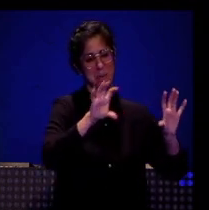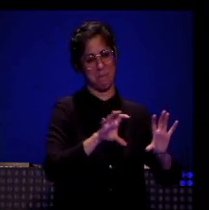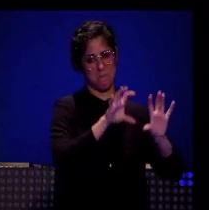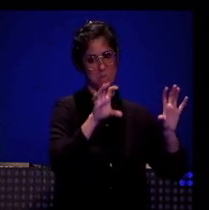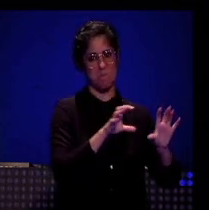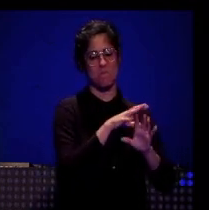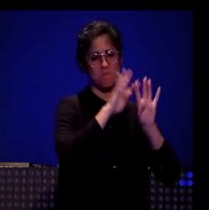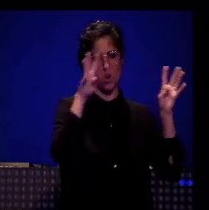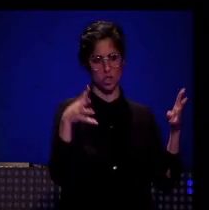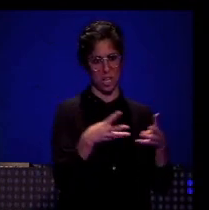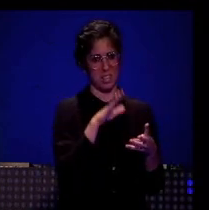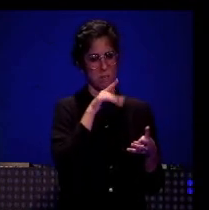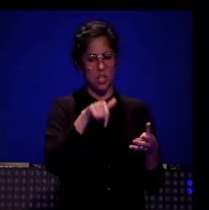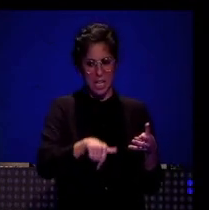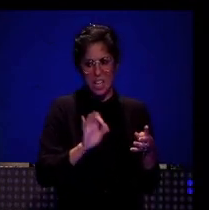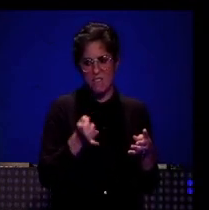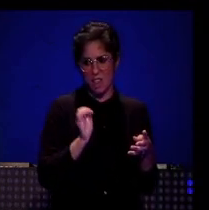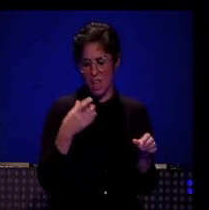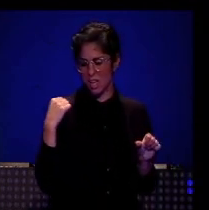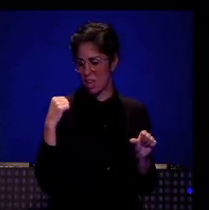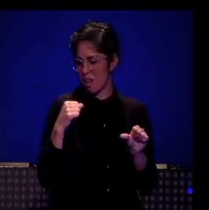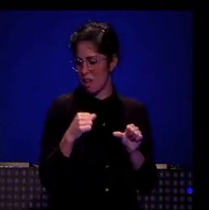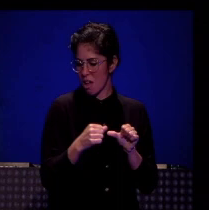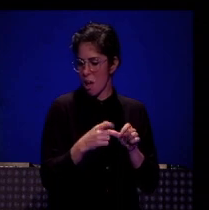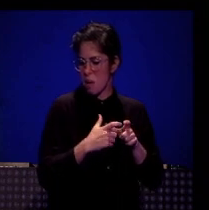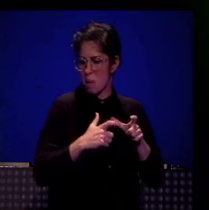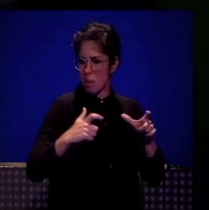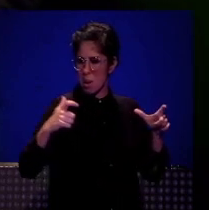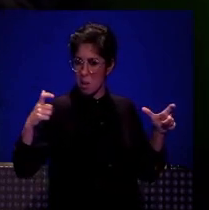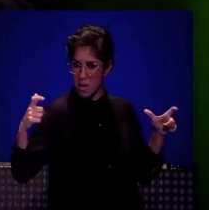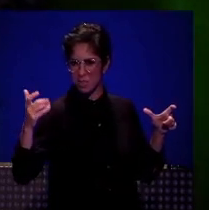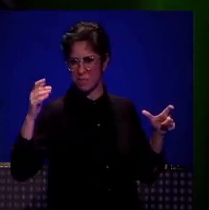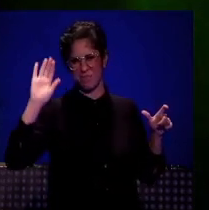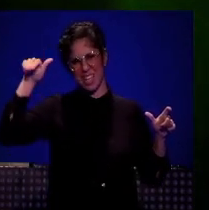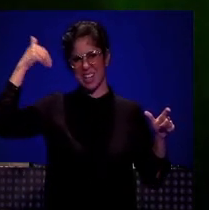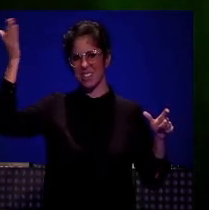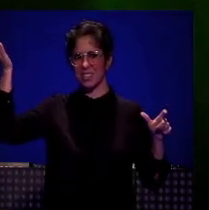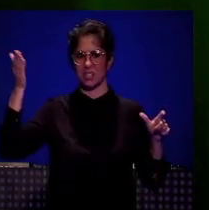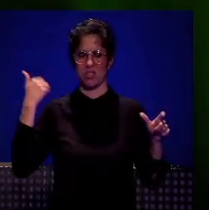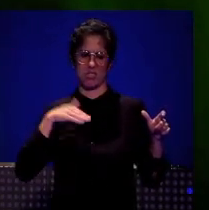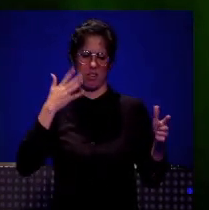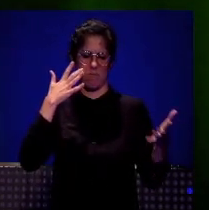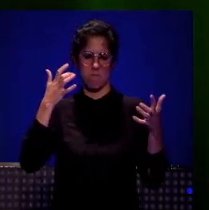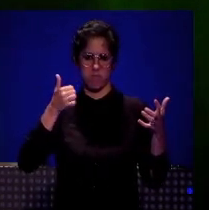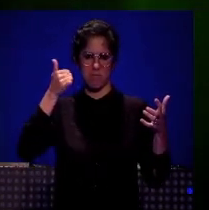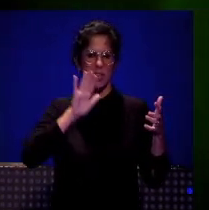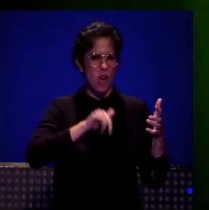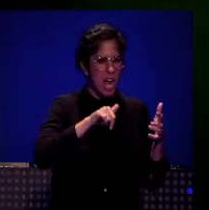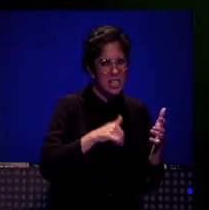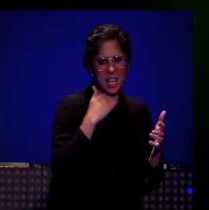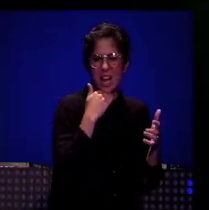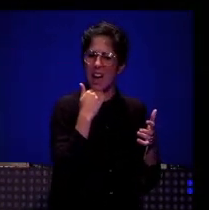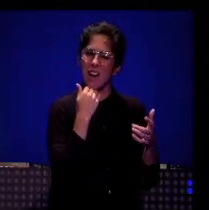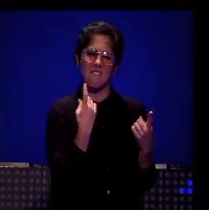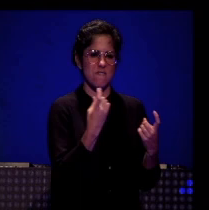cierto que está creciendo muy rápido pero no termina de cuajar y la charla la ponencia que yo voy a dar a todos vosotros